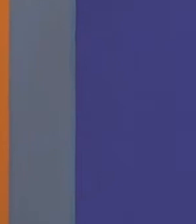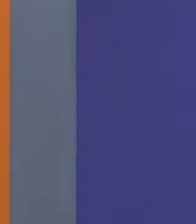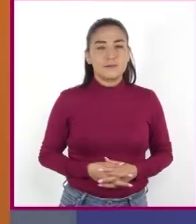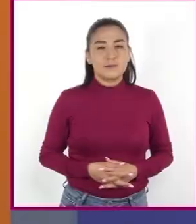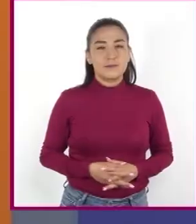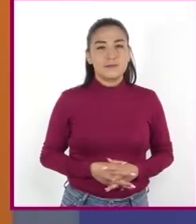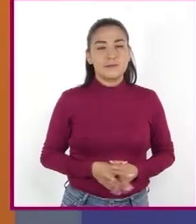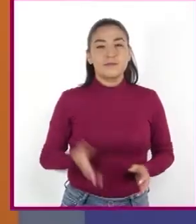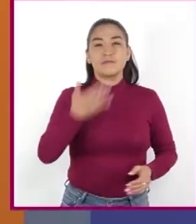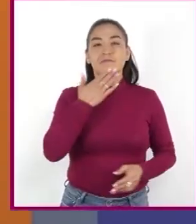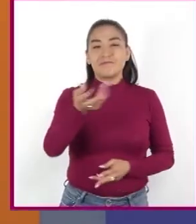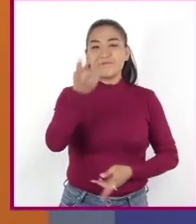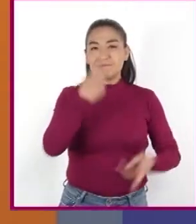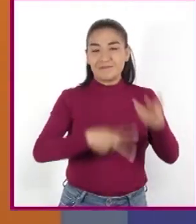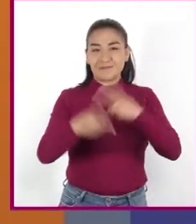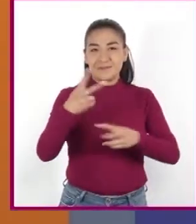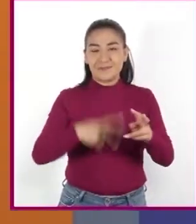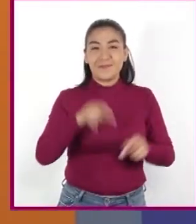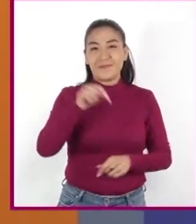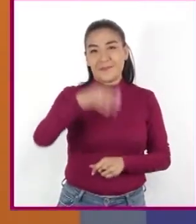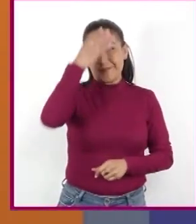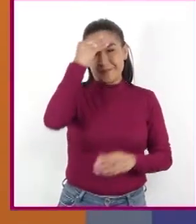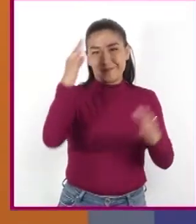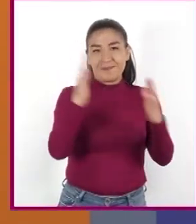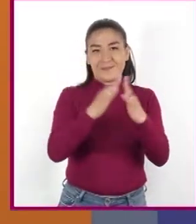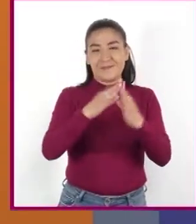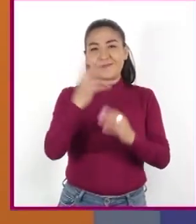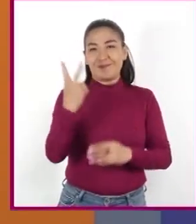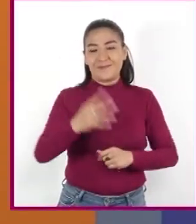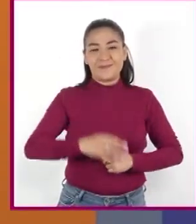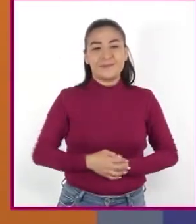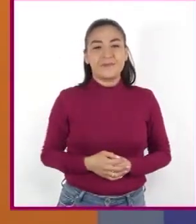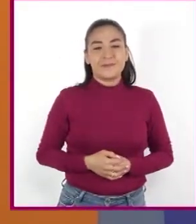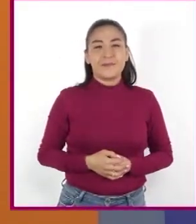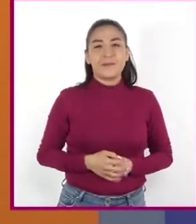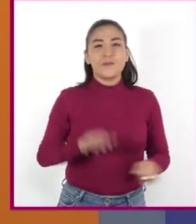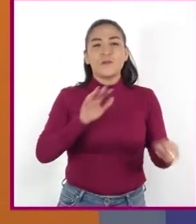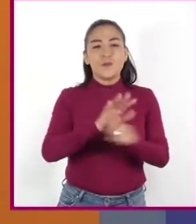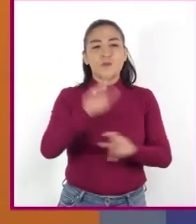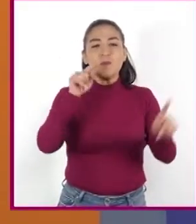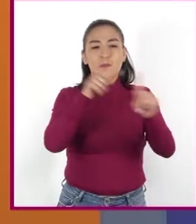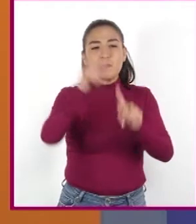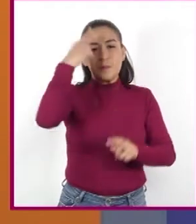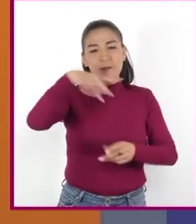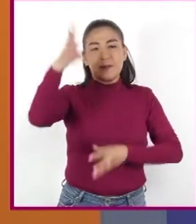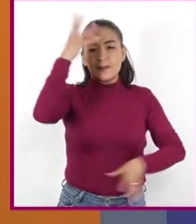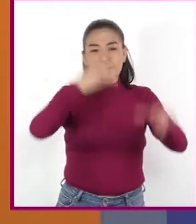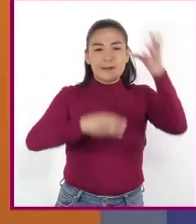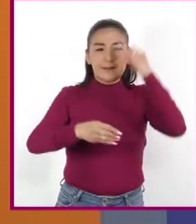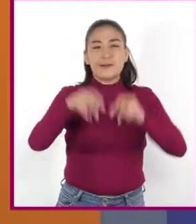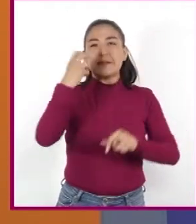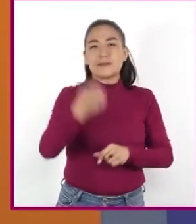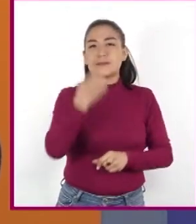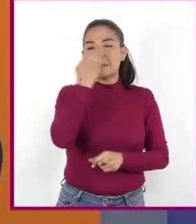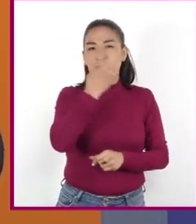Bienvenidas y bienvenidos a una sesión más de Aprende en Casa 2, nuestra herramienta de aprendizaje para completar el ciclo